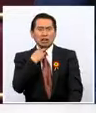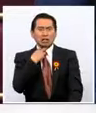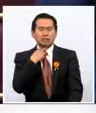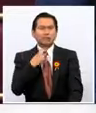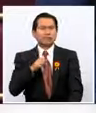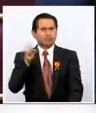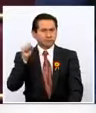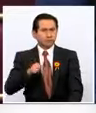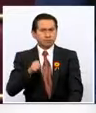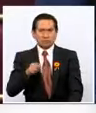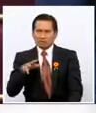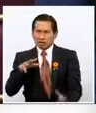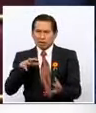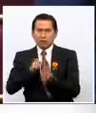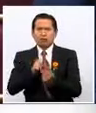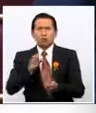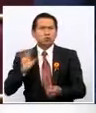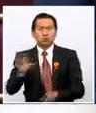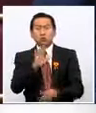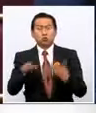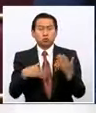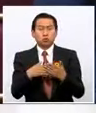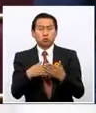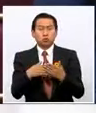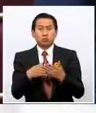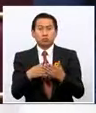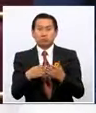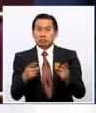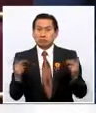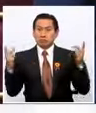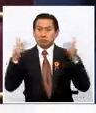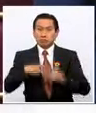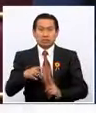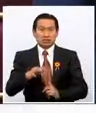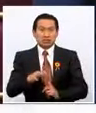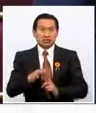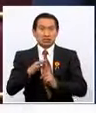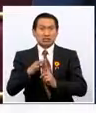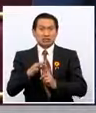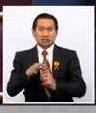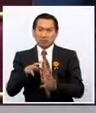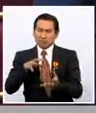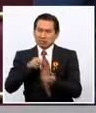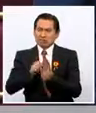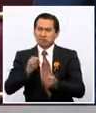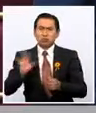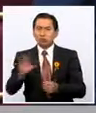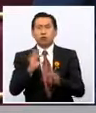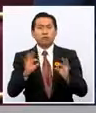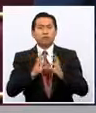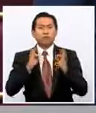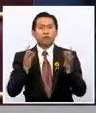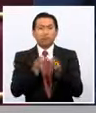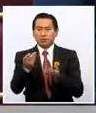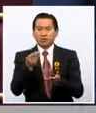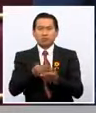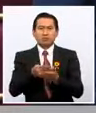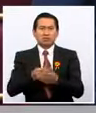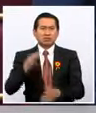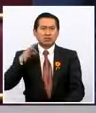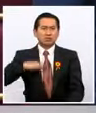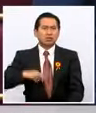a todos pero en especial ha golpeado a las familias de menos ingresos